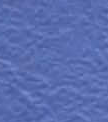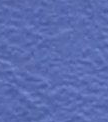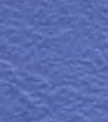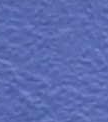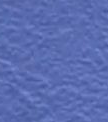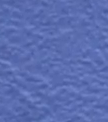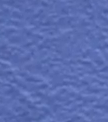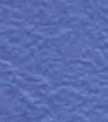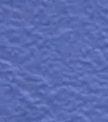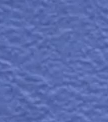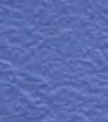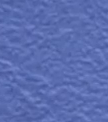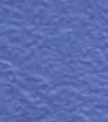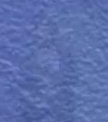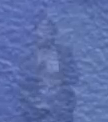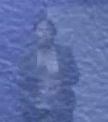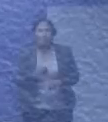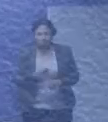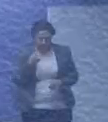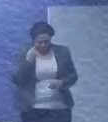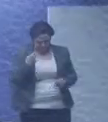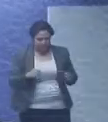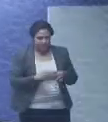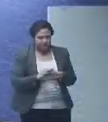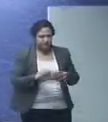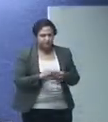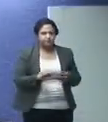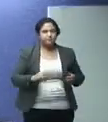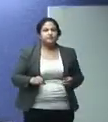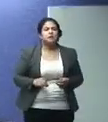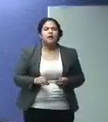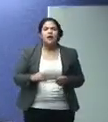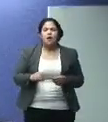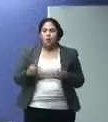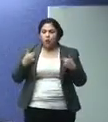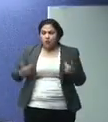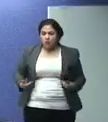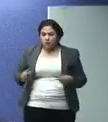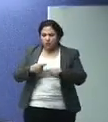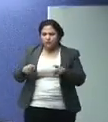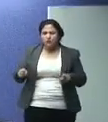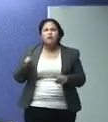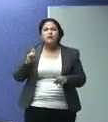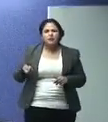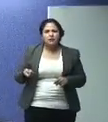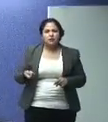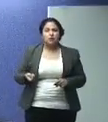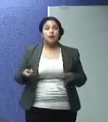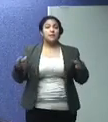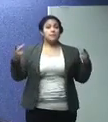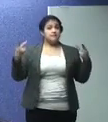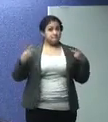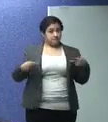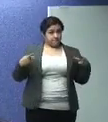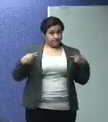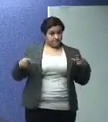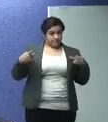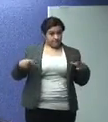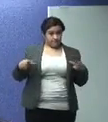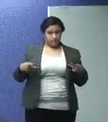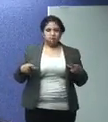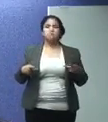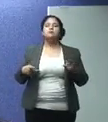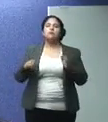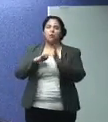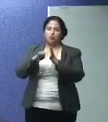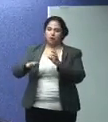lo traigo a colación? Bueno, es que este concepto es el que nos permite tomar conciencia de que en una determinada